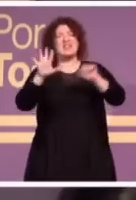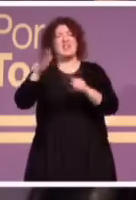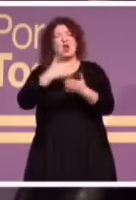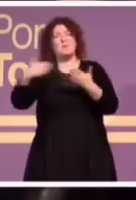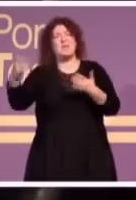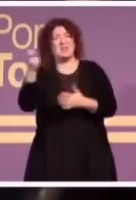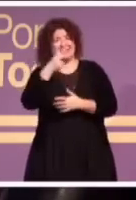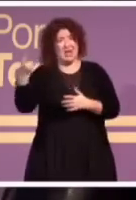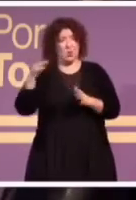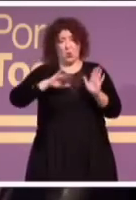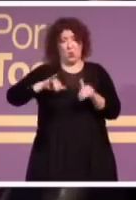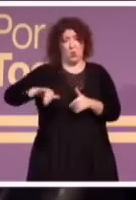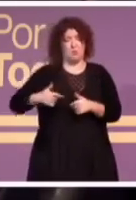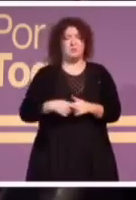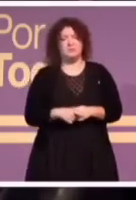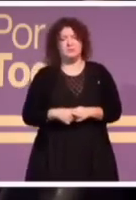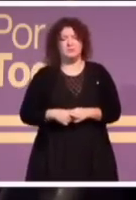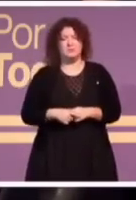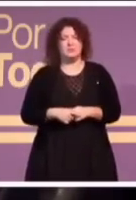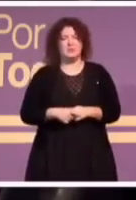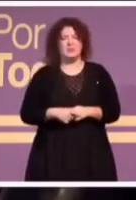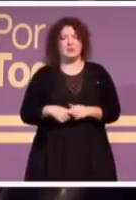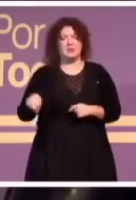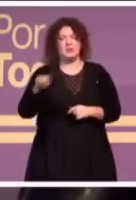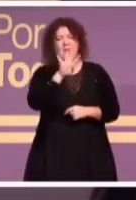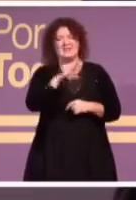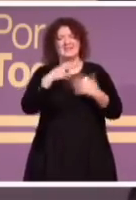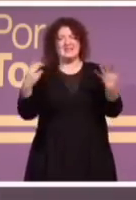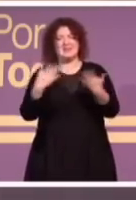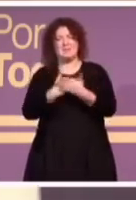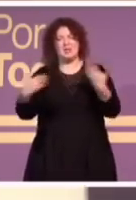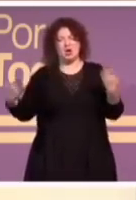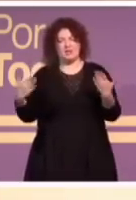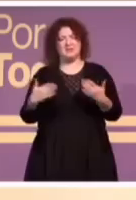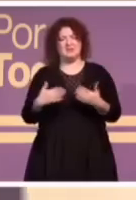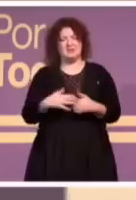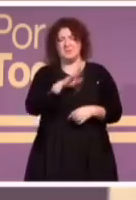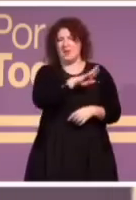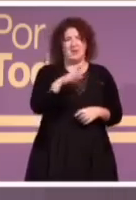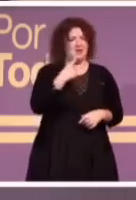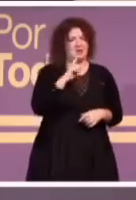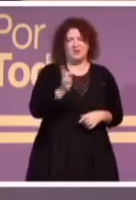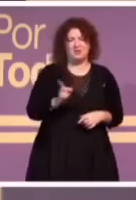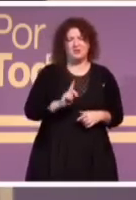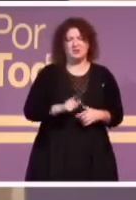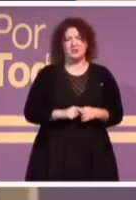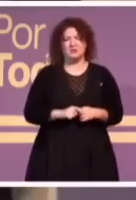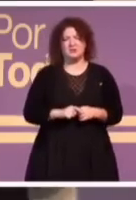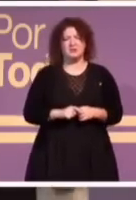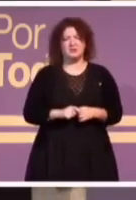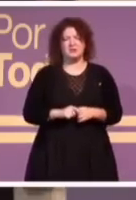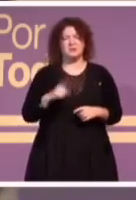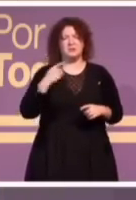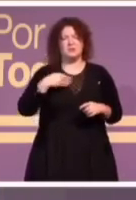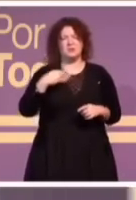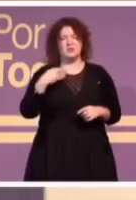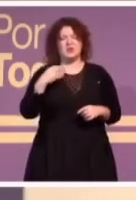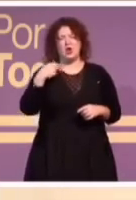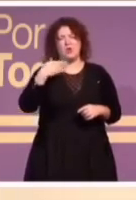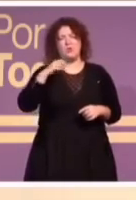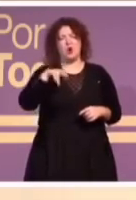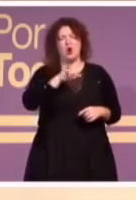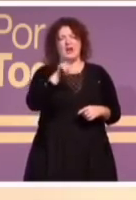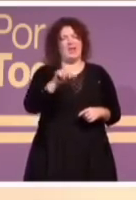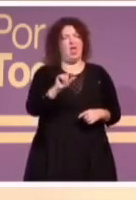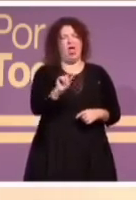euros, 47 millones proponía el Partido Popular con el señor Moreno Bonilla al frente de la Secretaría de Estado